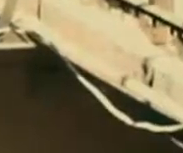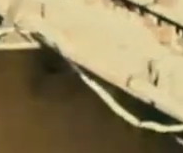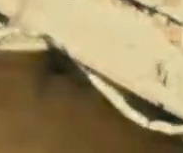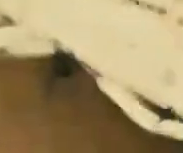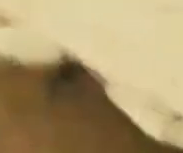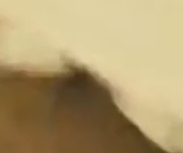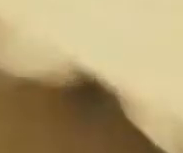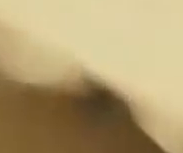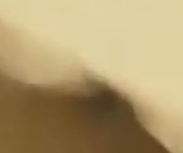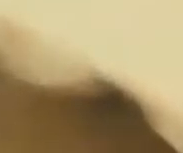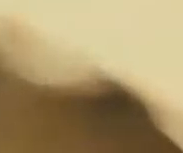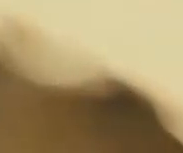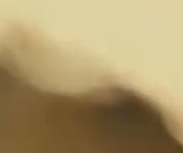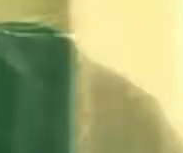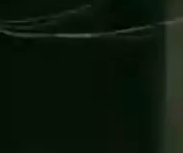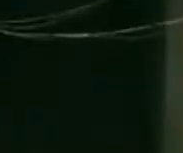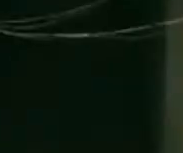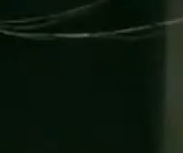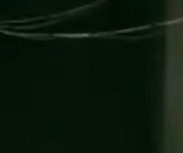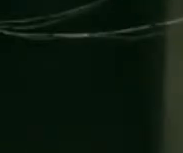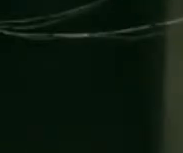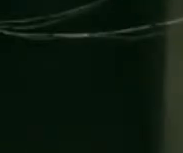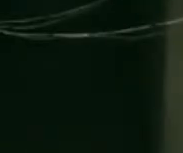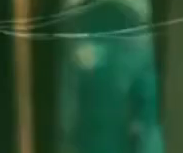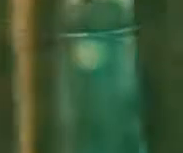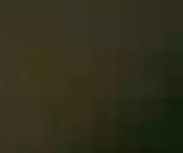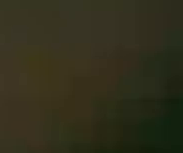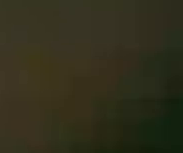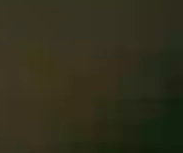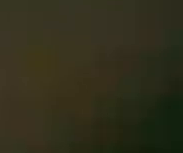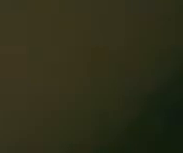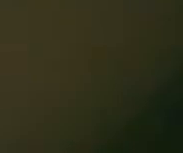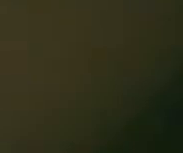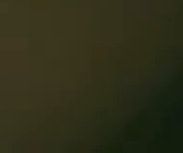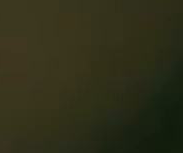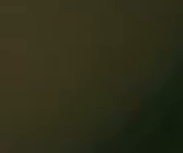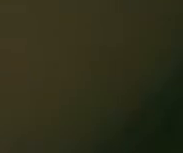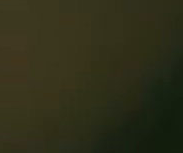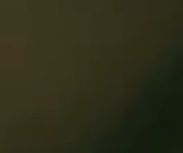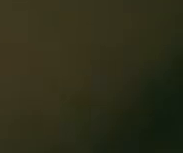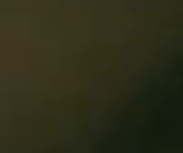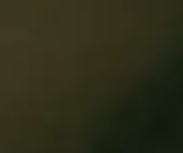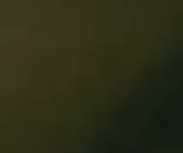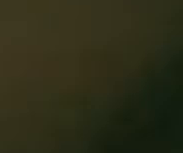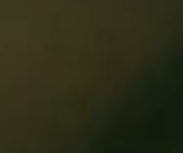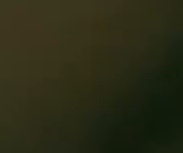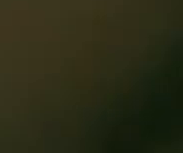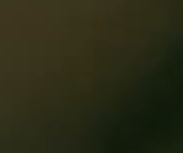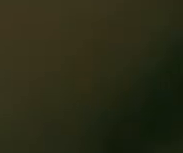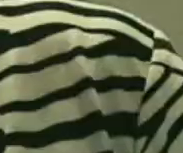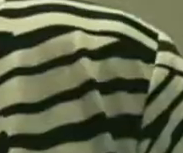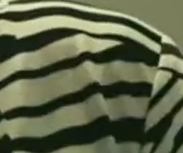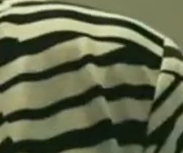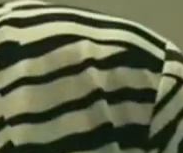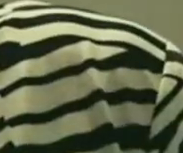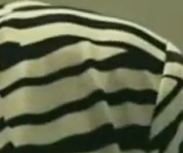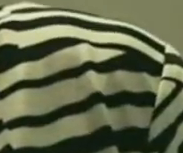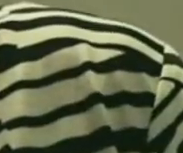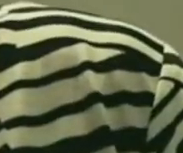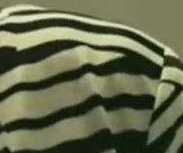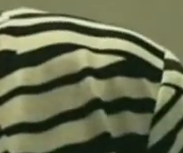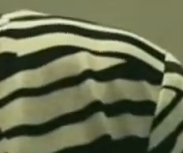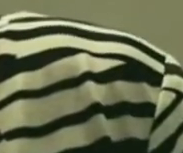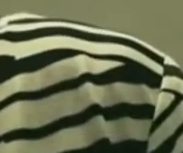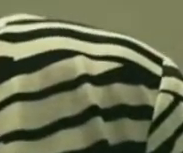pedazo de sangre, se ajustó y murió. Mi hermano Martín murió a causa de las drogas y el alcoholismo. No te tenías que